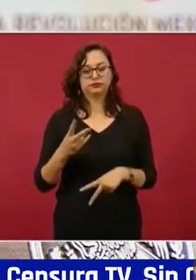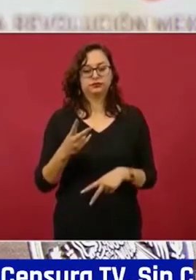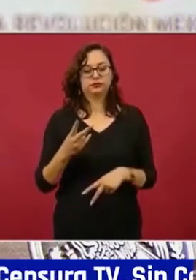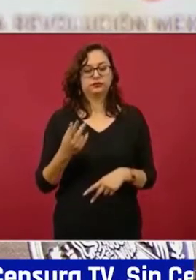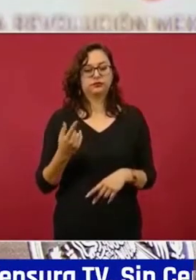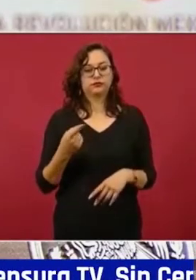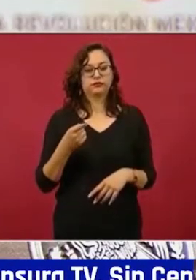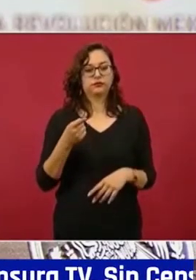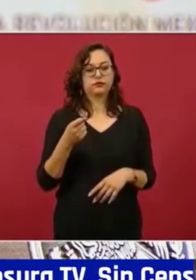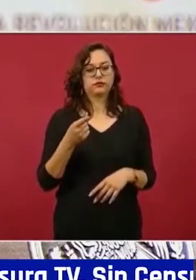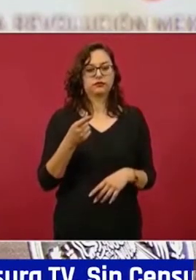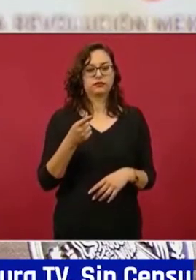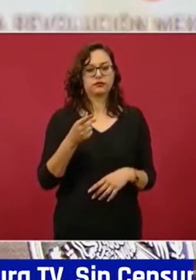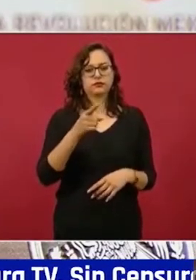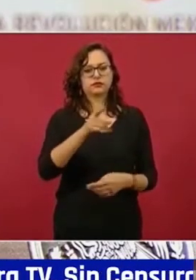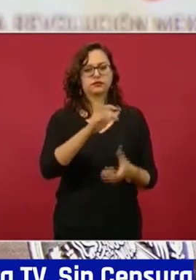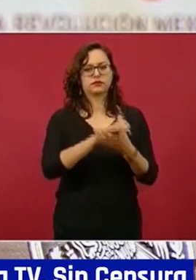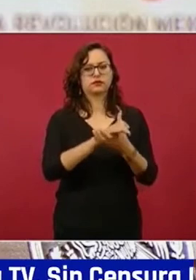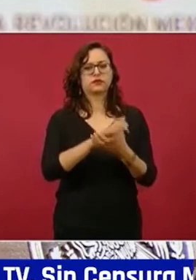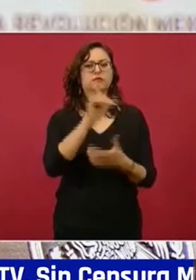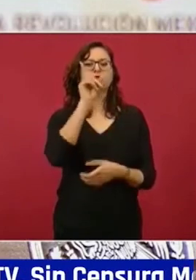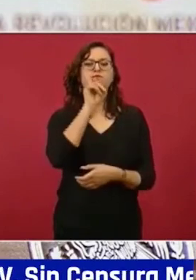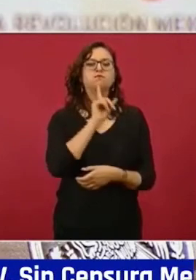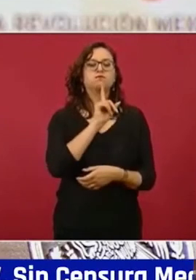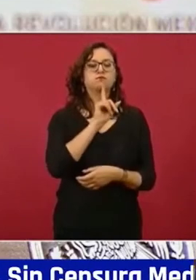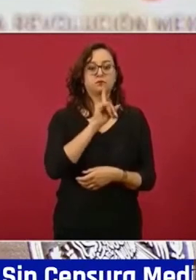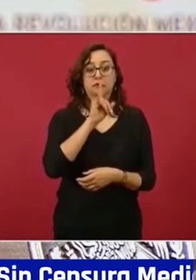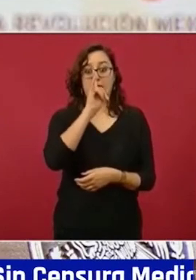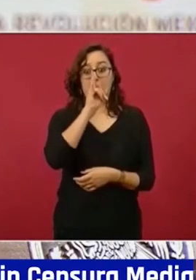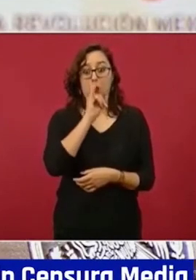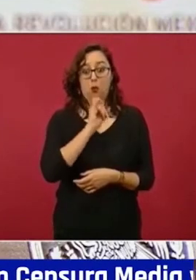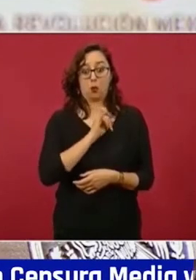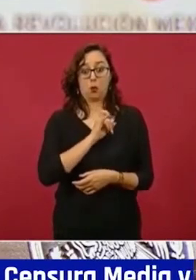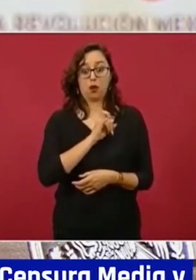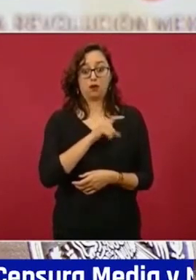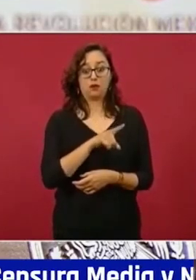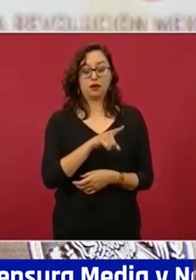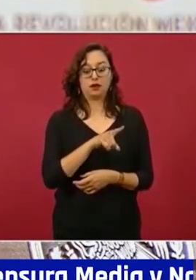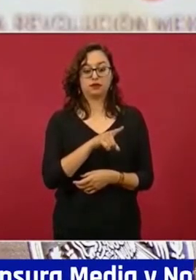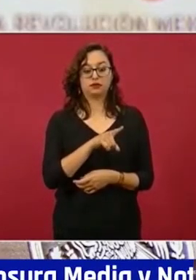su esposa, una señora guapa,